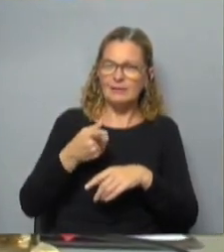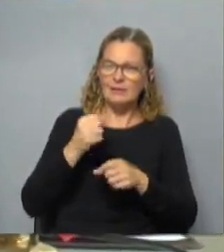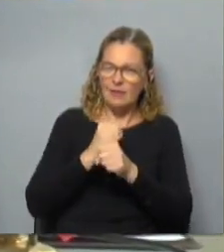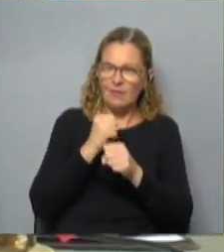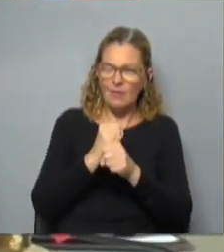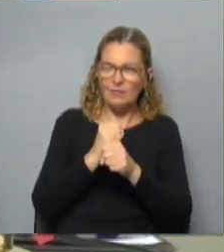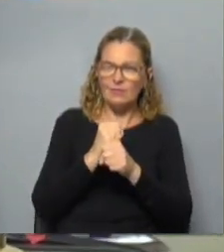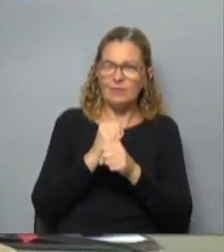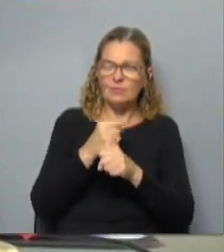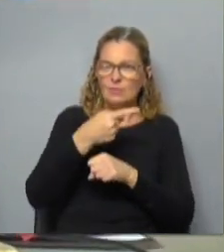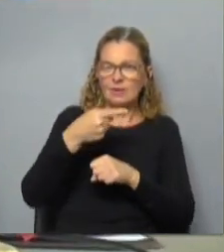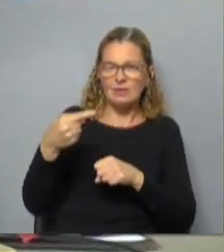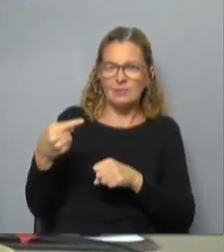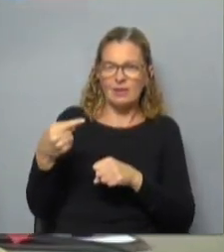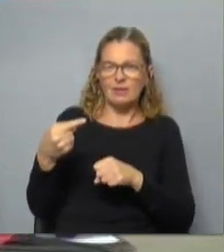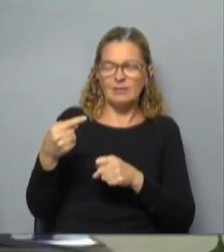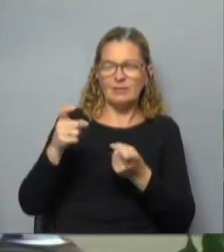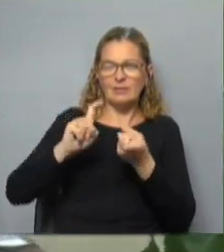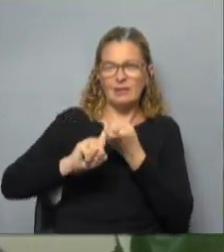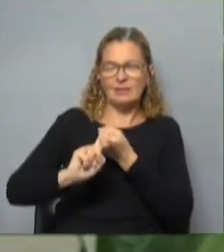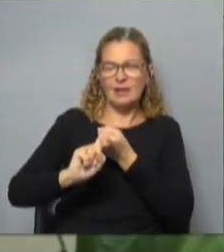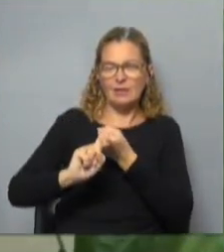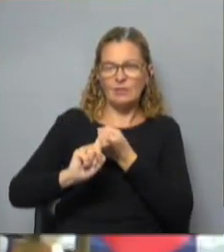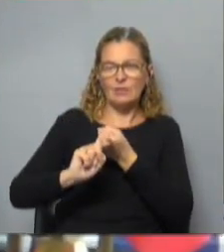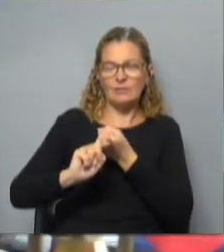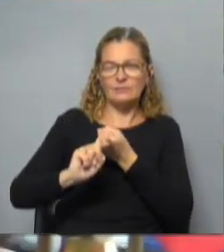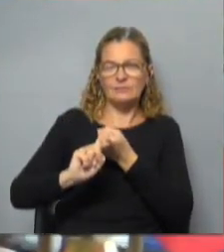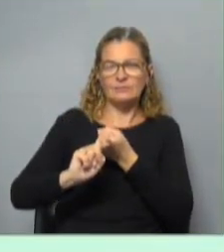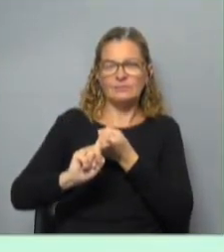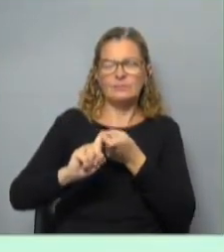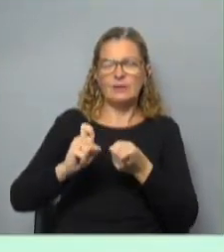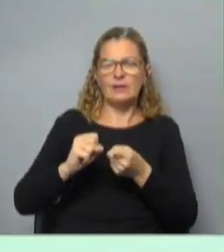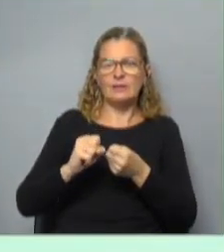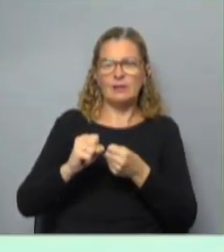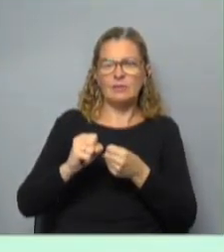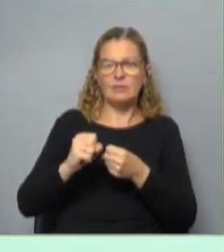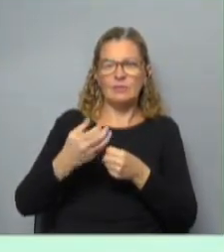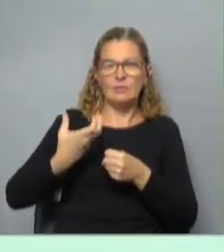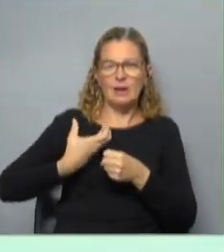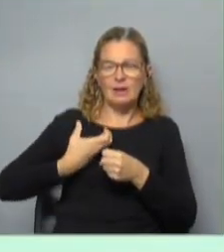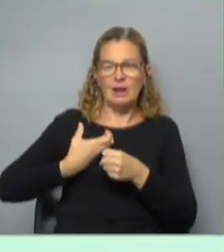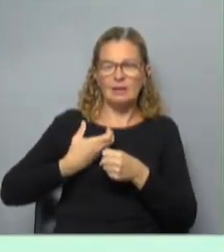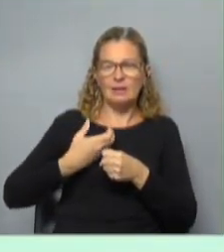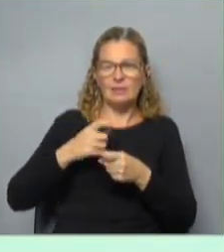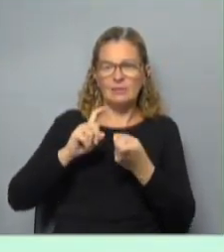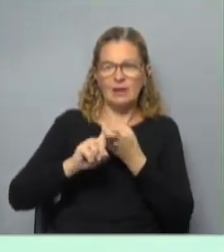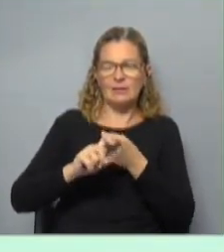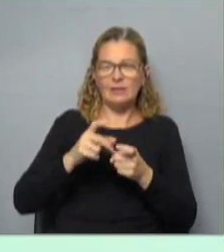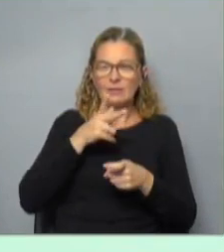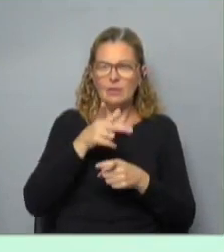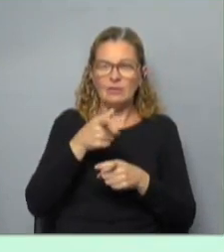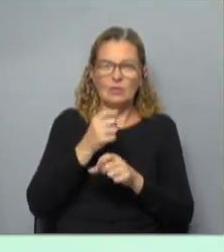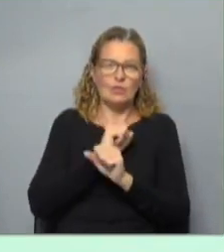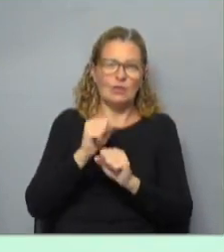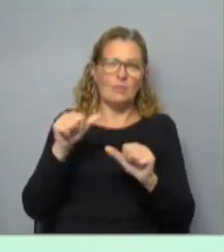tarea hace una semana se casaron bueno un alcalde iba a casar a a su hijo y eso no se puede